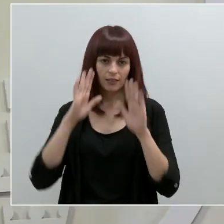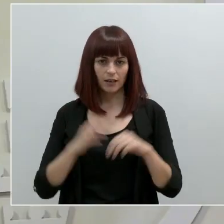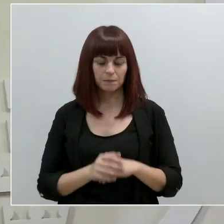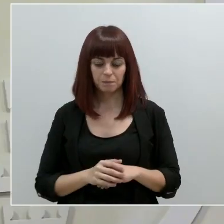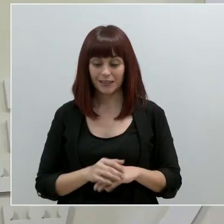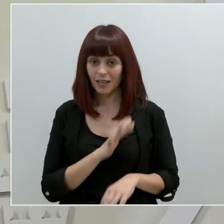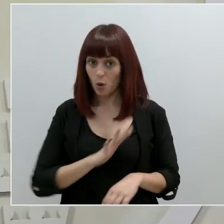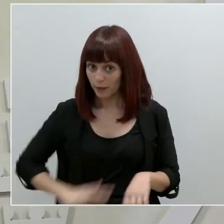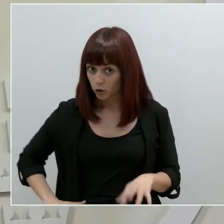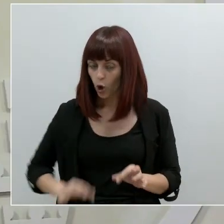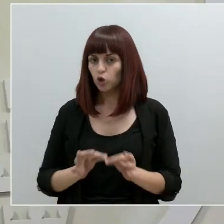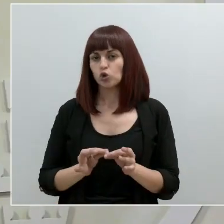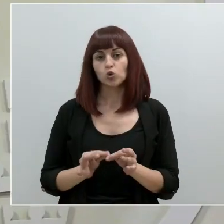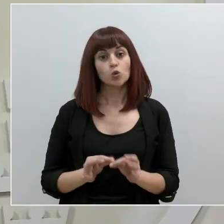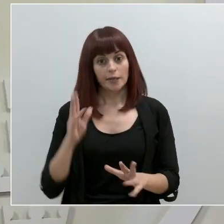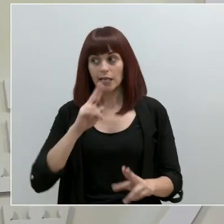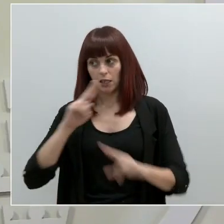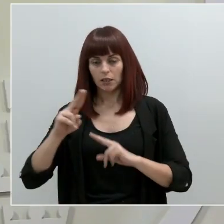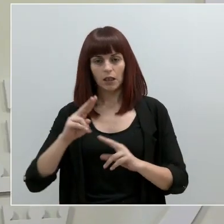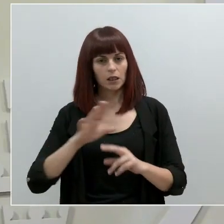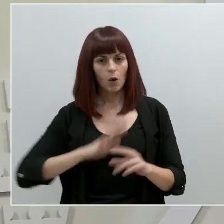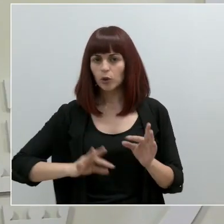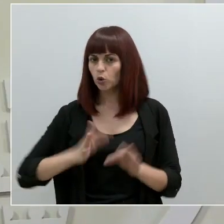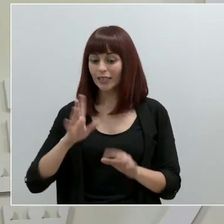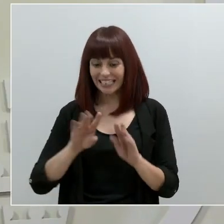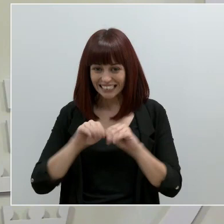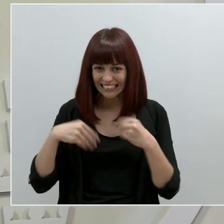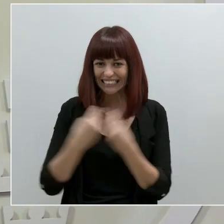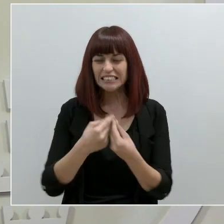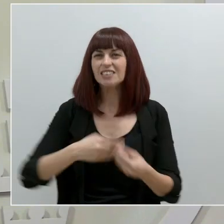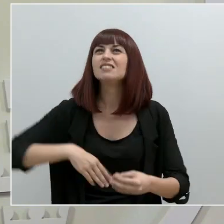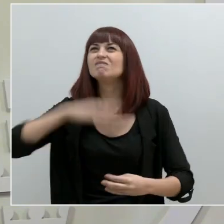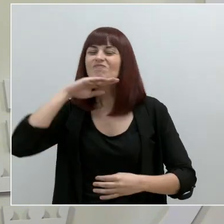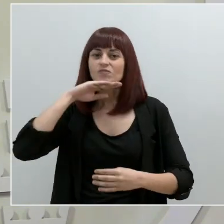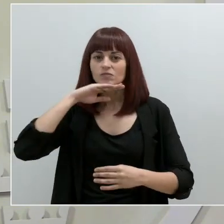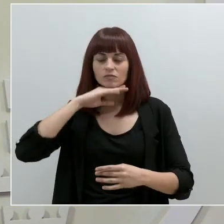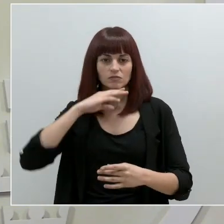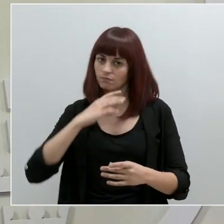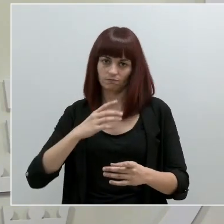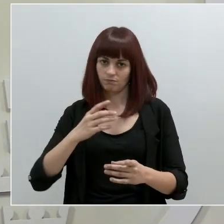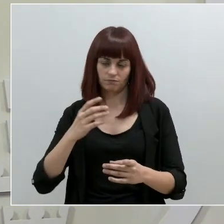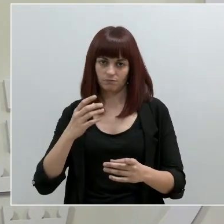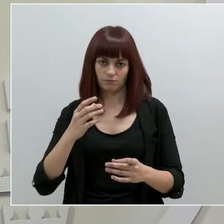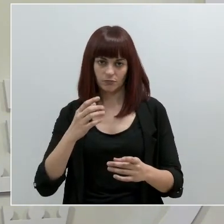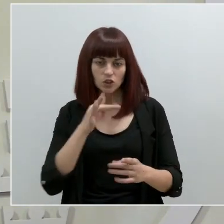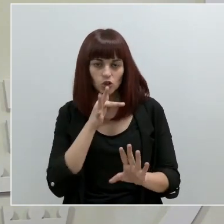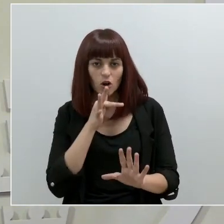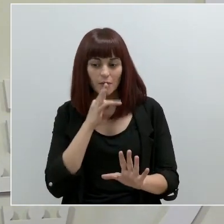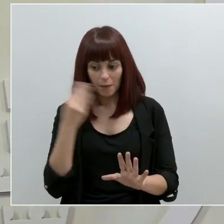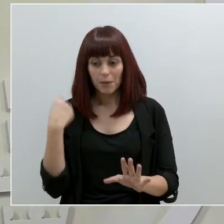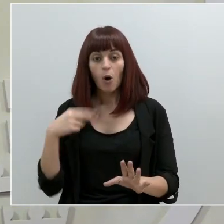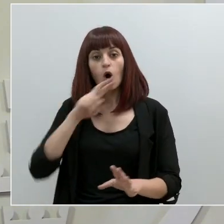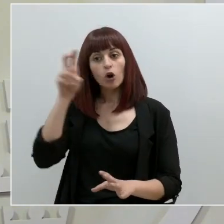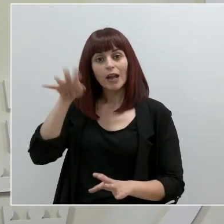no ha habido, afortunadamente, ese colapso que haya hecho lo que hubo que hacer en